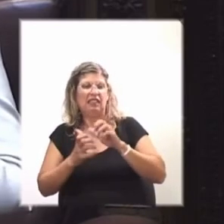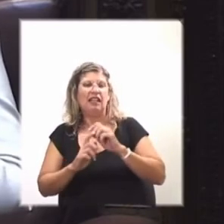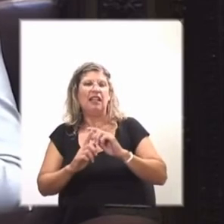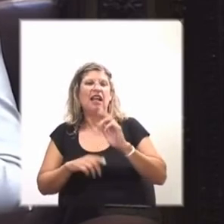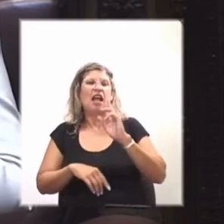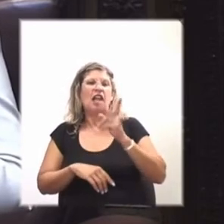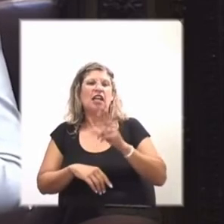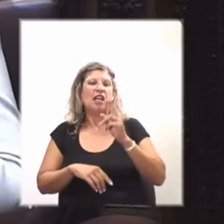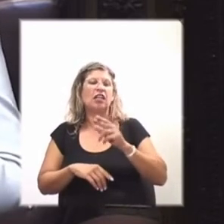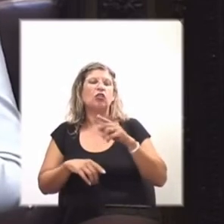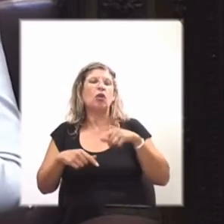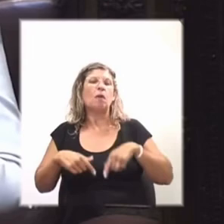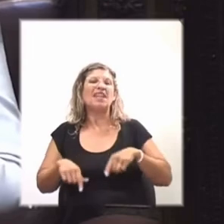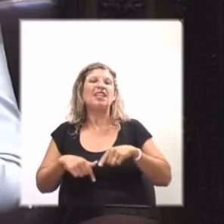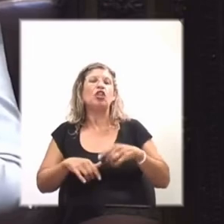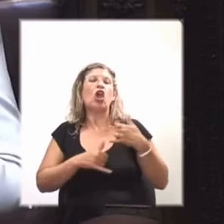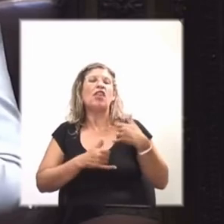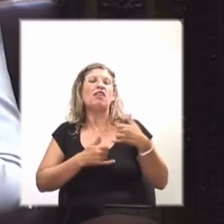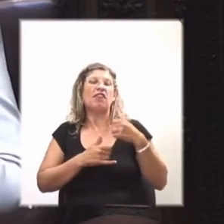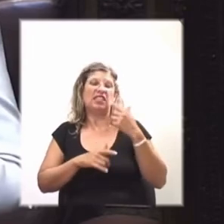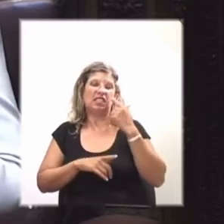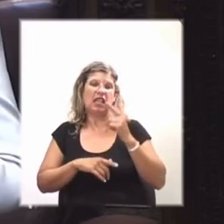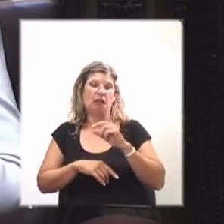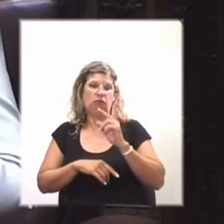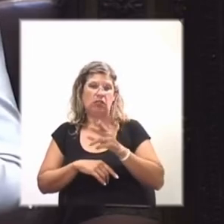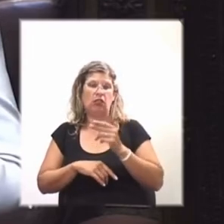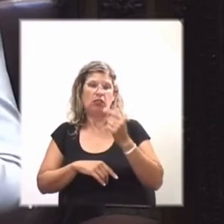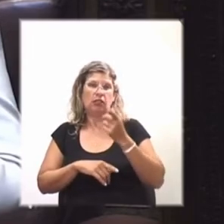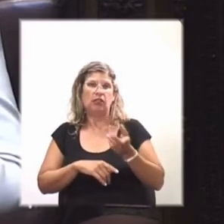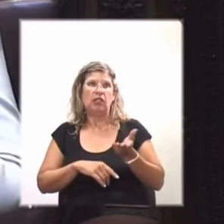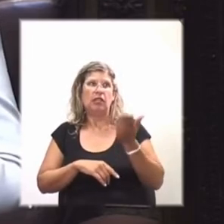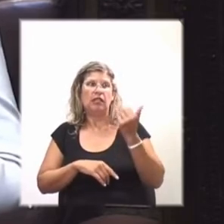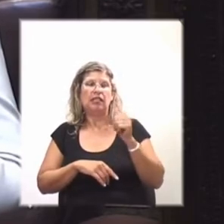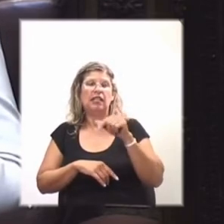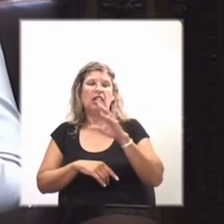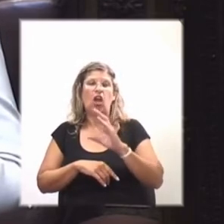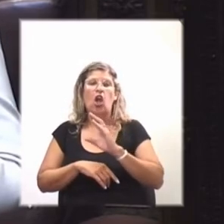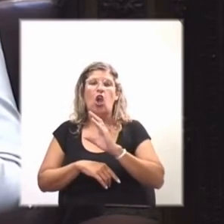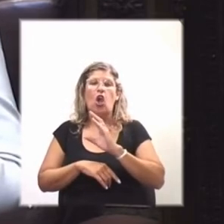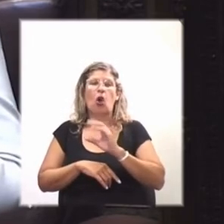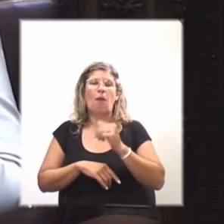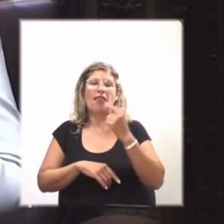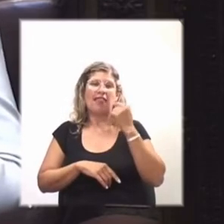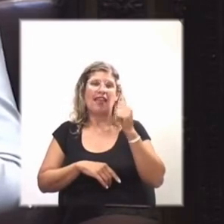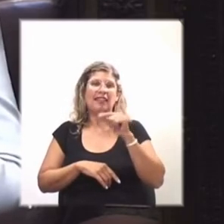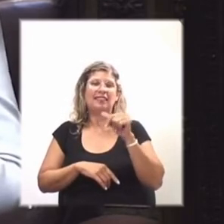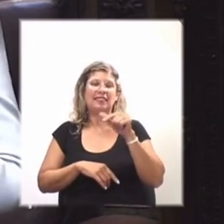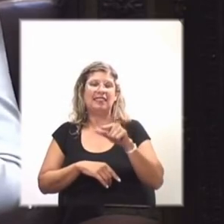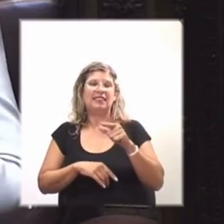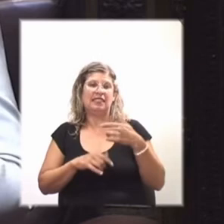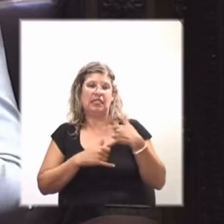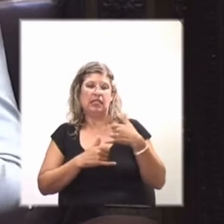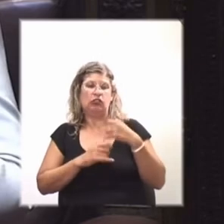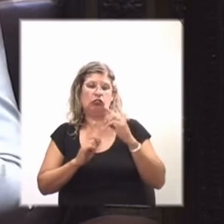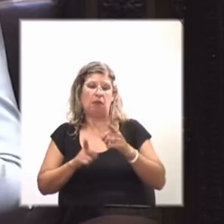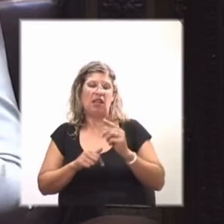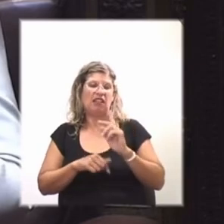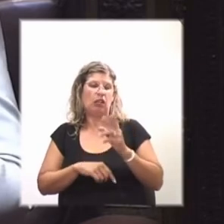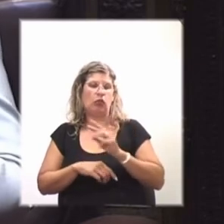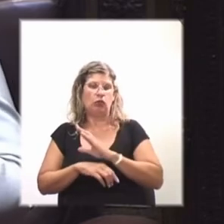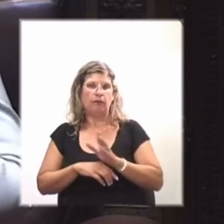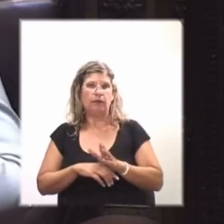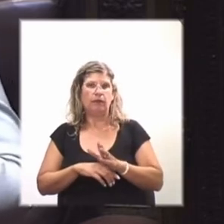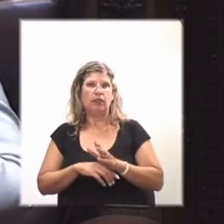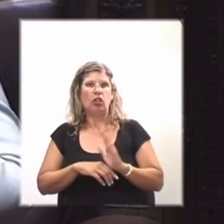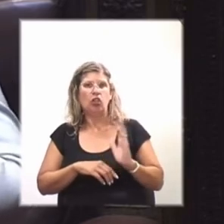de Defensa Augusto Legnani y del entonces comandante del Ejército, general Florencio Gravina. Todo se inició cuando